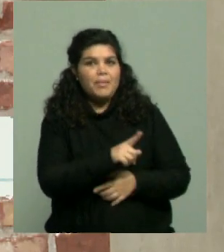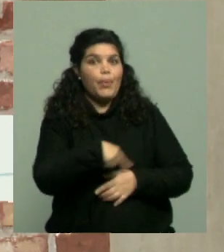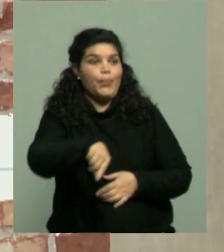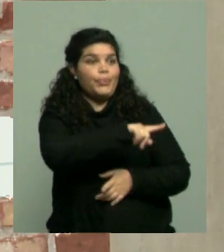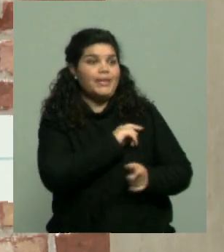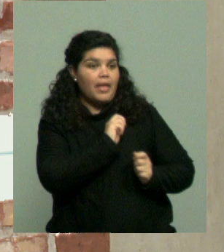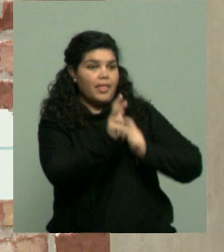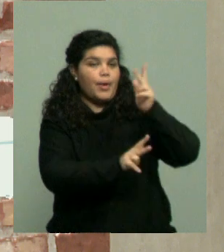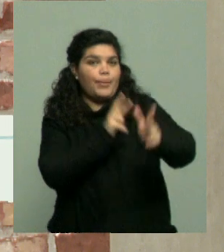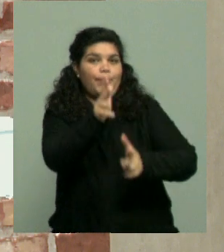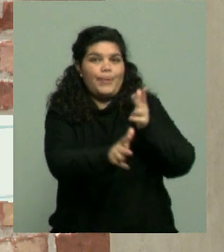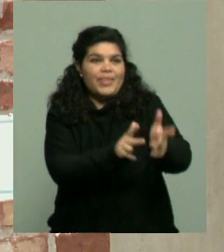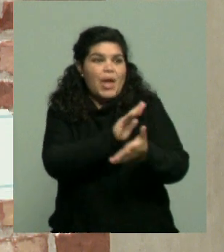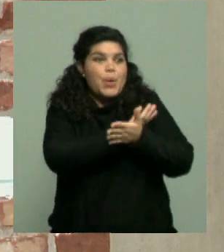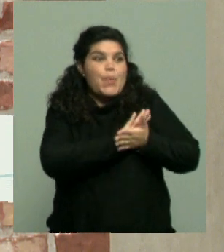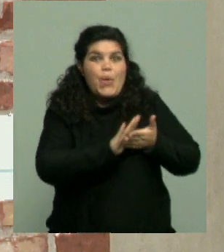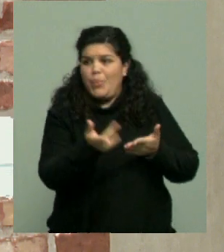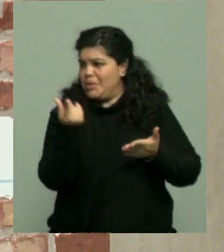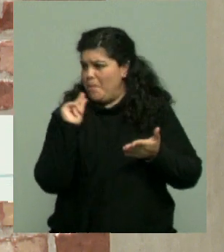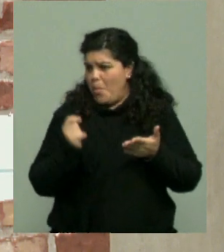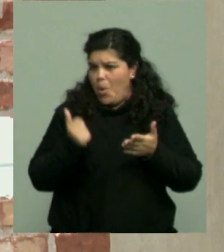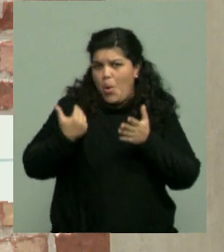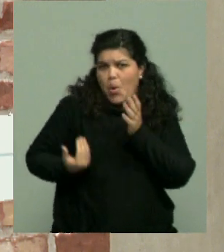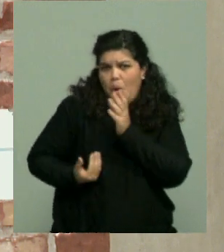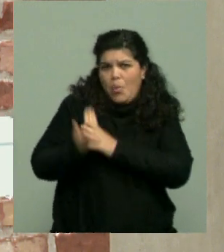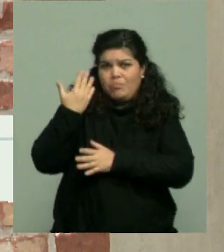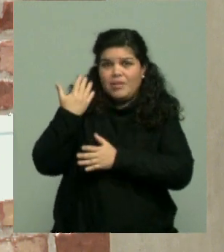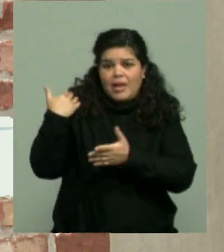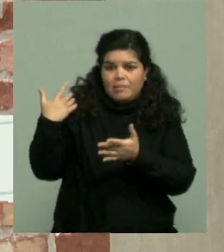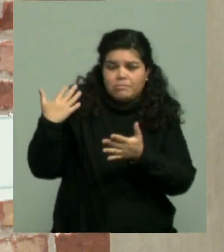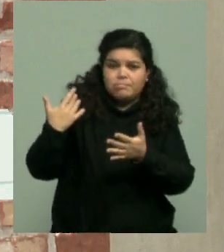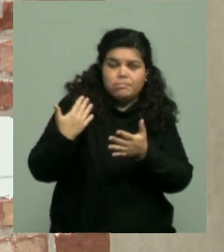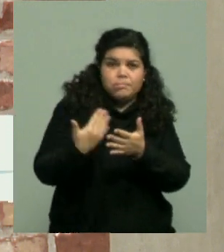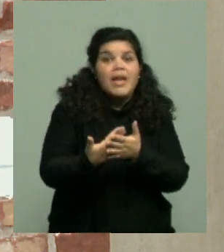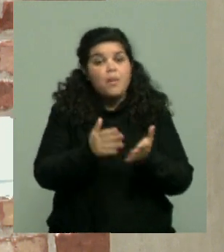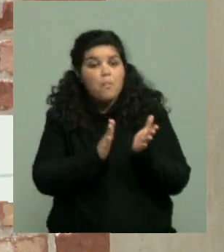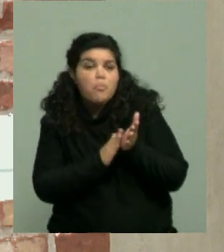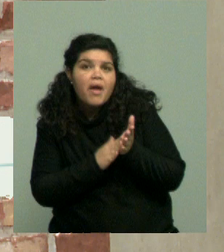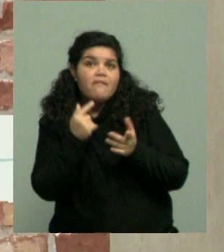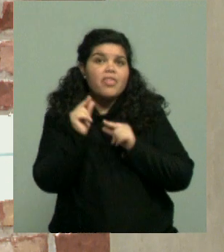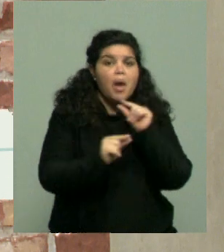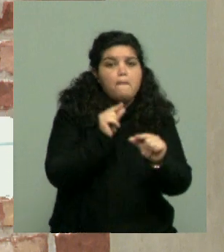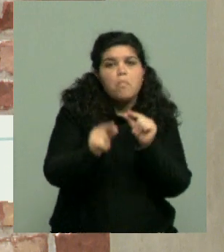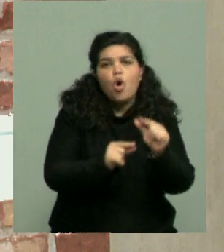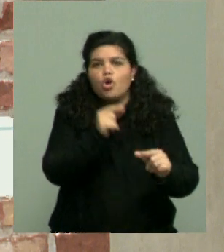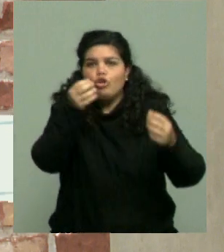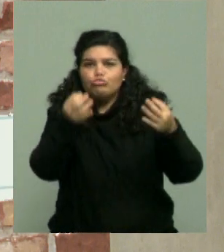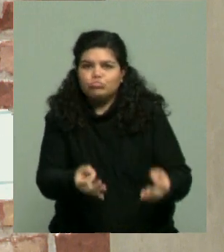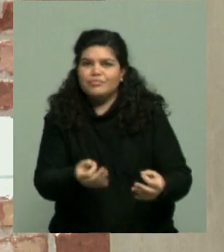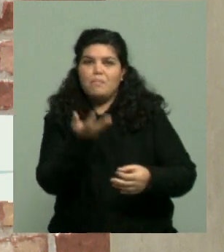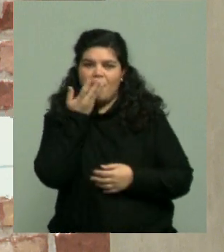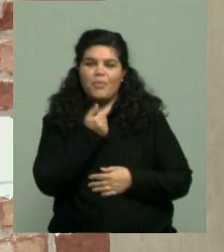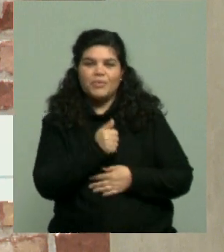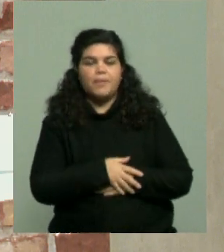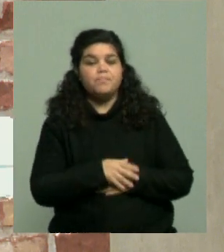también experimentando. Sí. Me parece que son cosas muy lindas. Y además es una muy buena propuesta también para ir y disfrutar este fin de semana. Va a ser